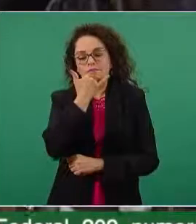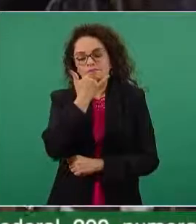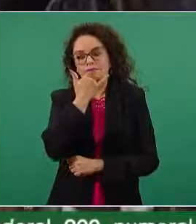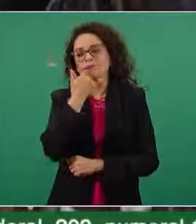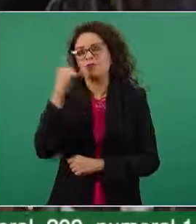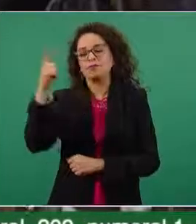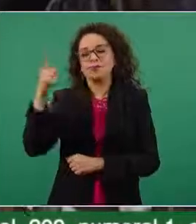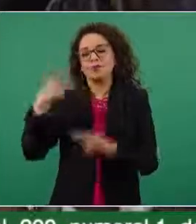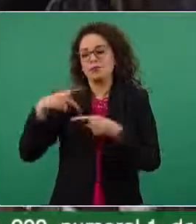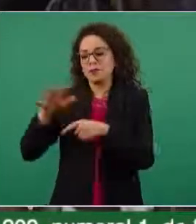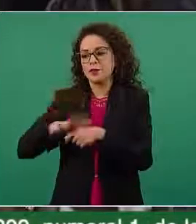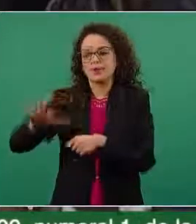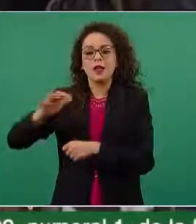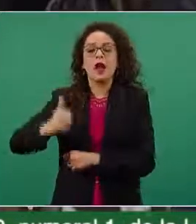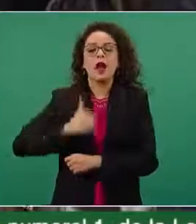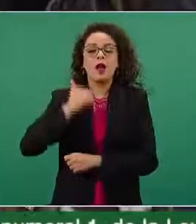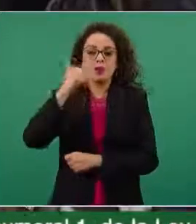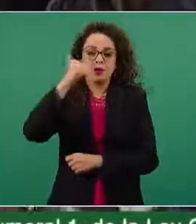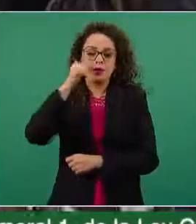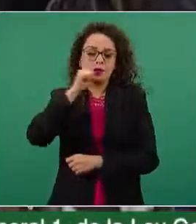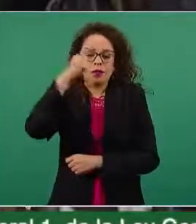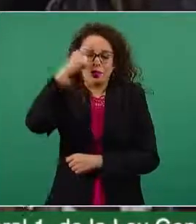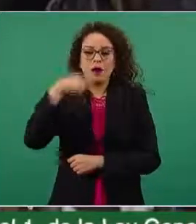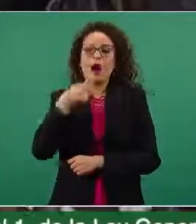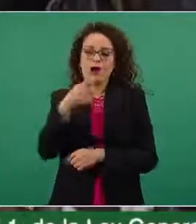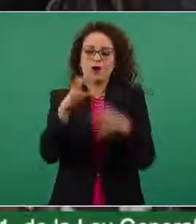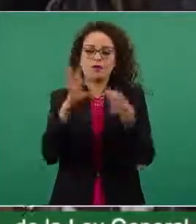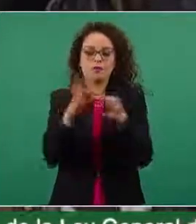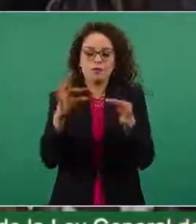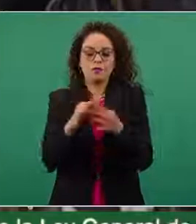es una carretera que va de Tuxtepec a